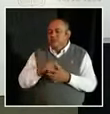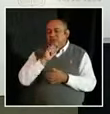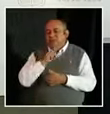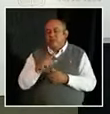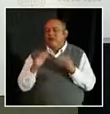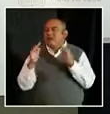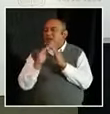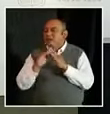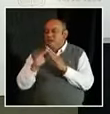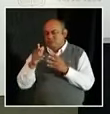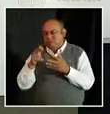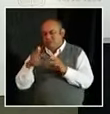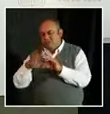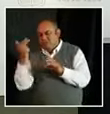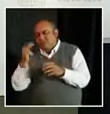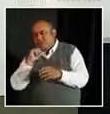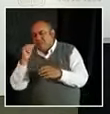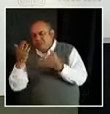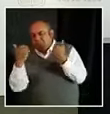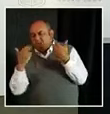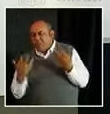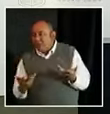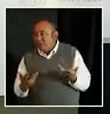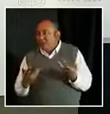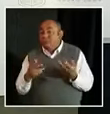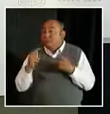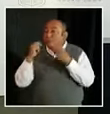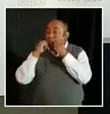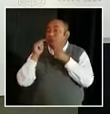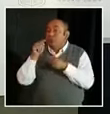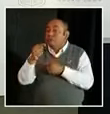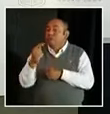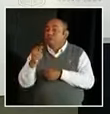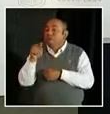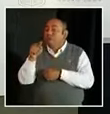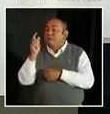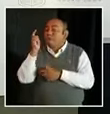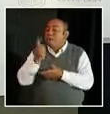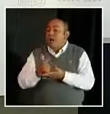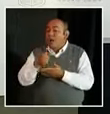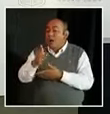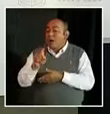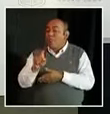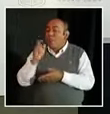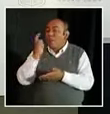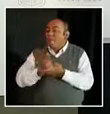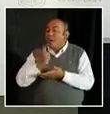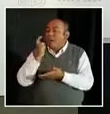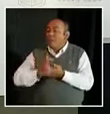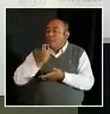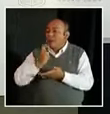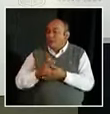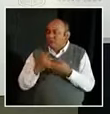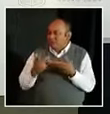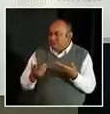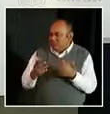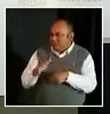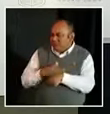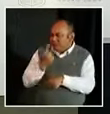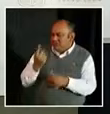están habitadas y aún así se les cobra una cuota. ¿De qué se trata eso? ¿Qué pasa en esos